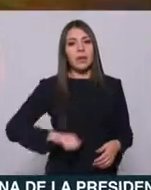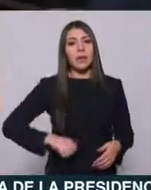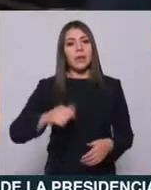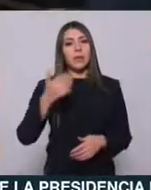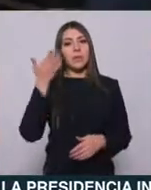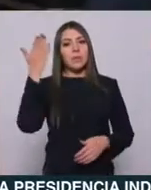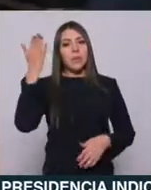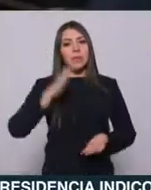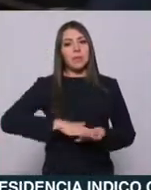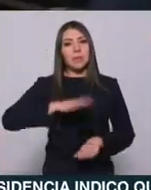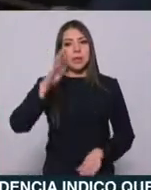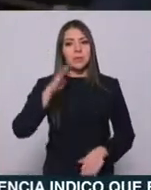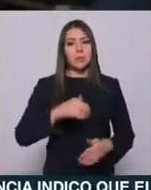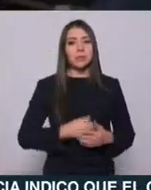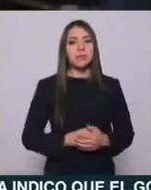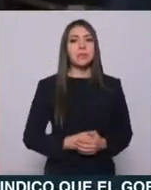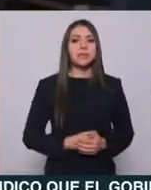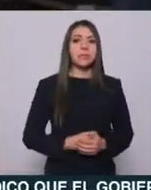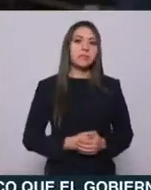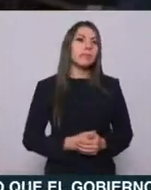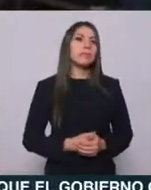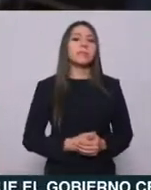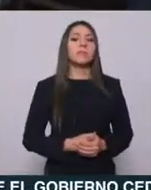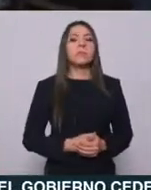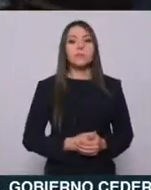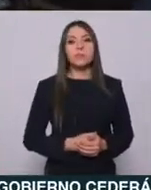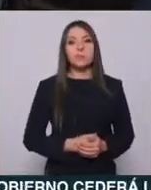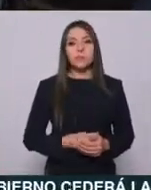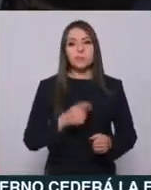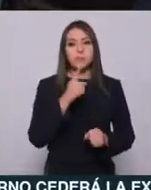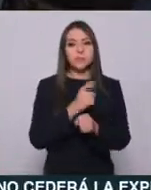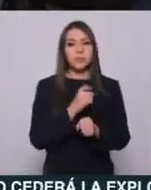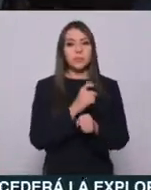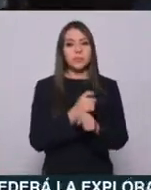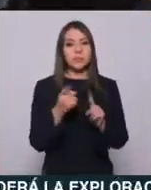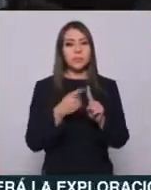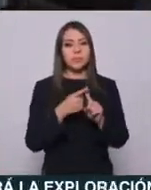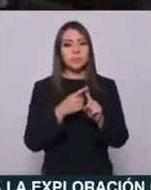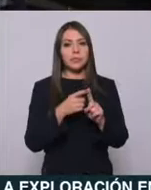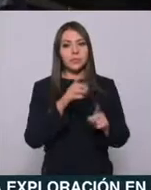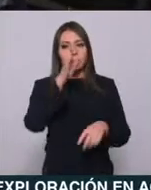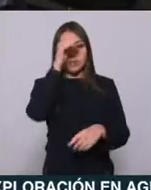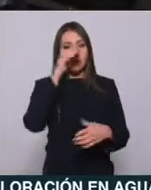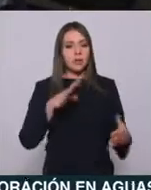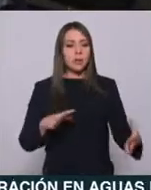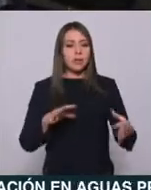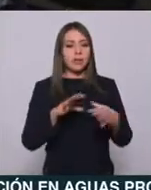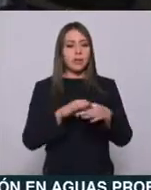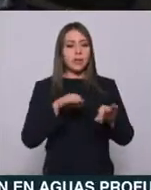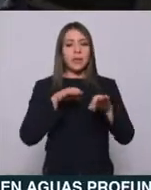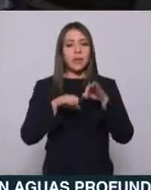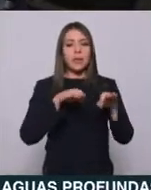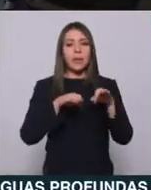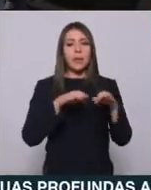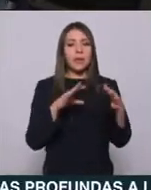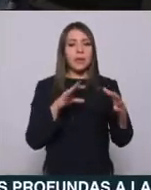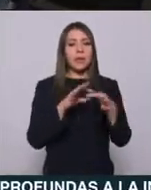más. Primeramente, una coordinación muy estrecha entre SACMEX y la